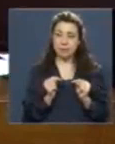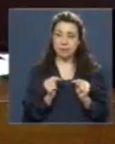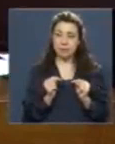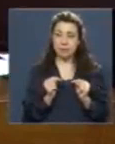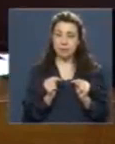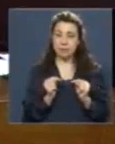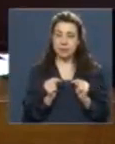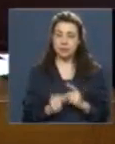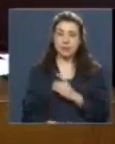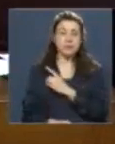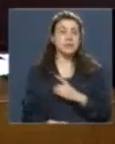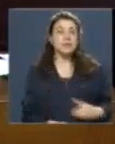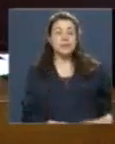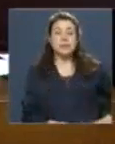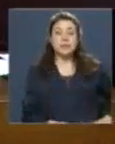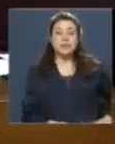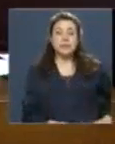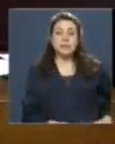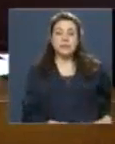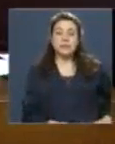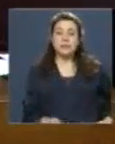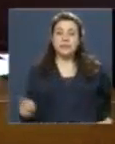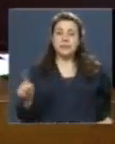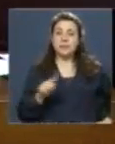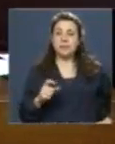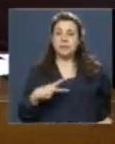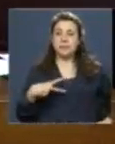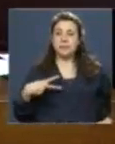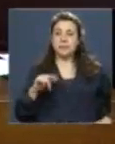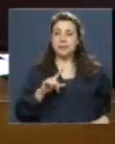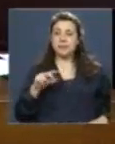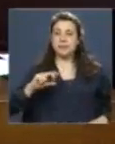al honorable diputado don Marcelo Schilling Rodríguez